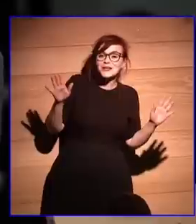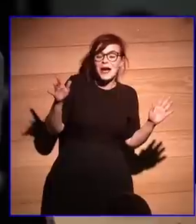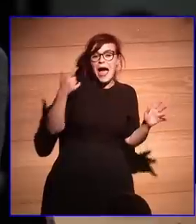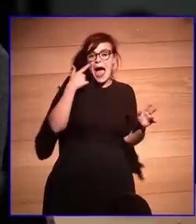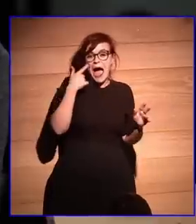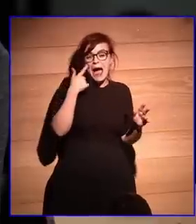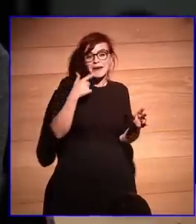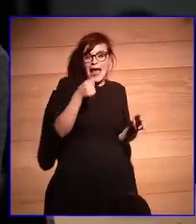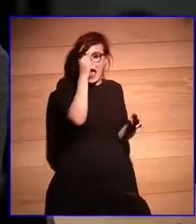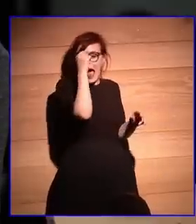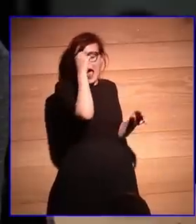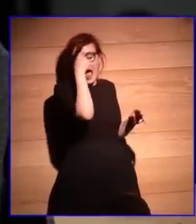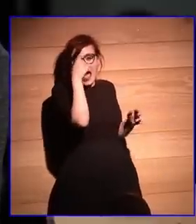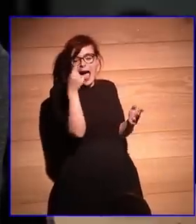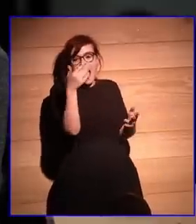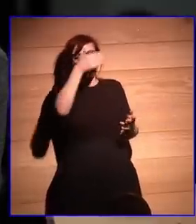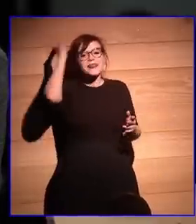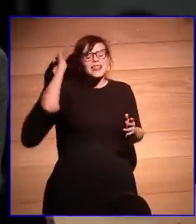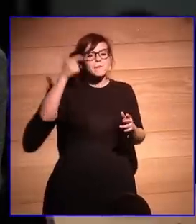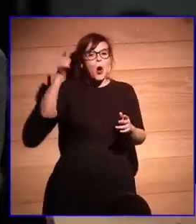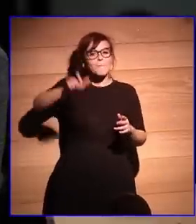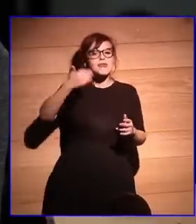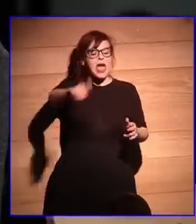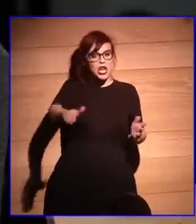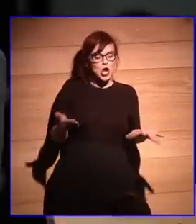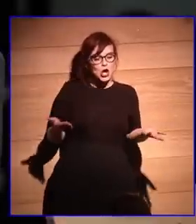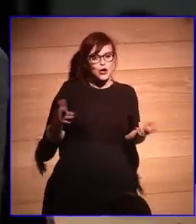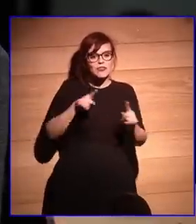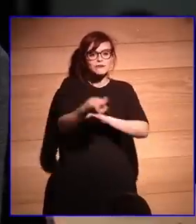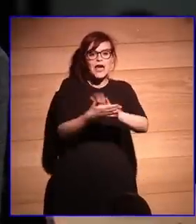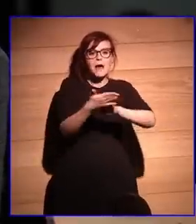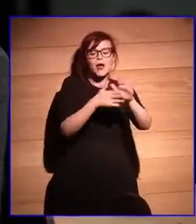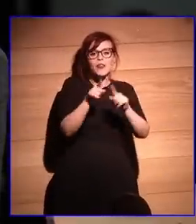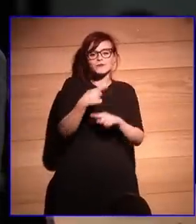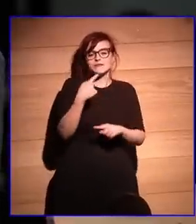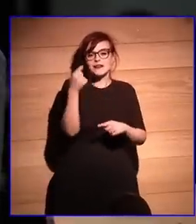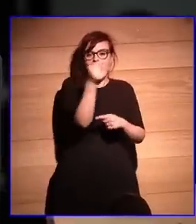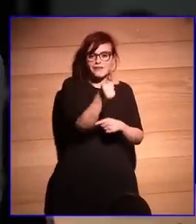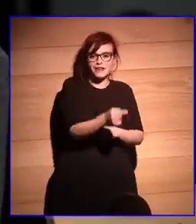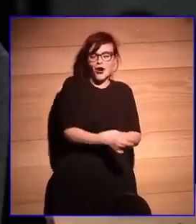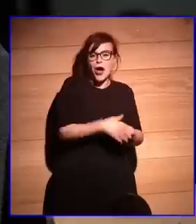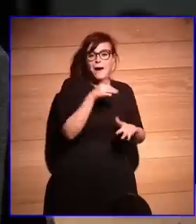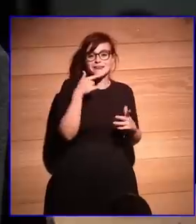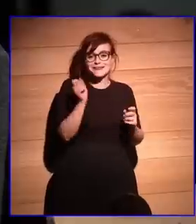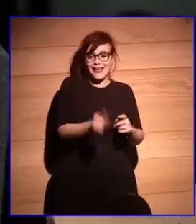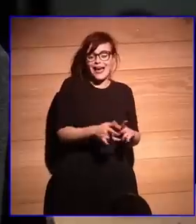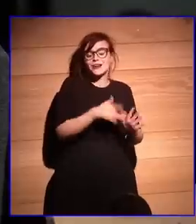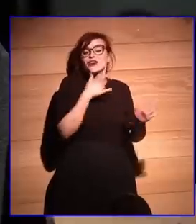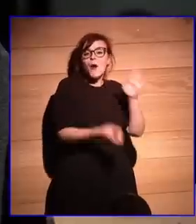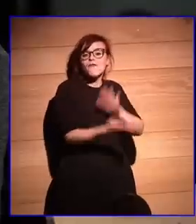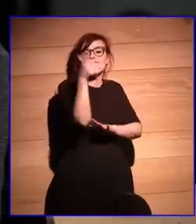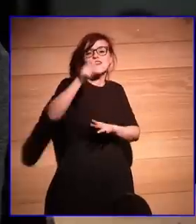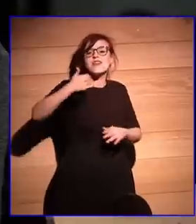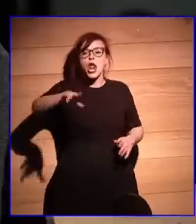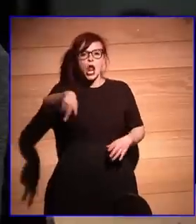Gandhi, ¿vale? Digo, que vas a decir porque es un villano y luego has empezado a enunciar defectos que no son los que convierten a alguien en villano. Es